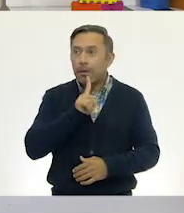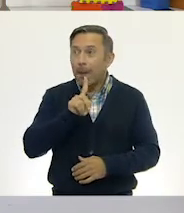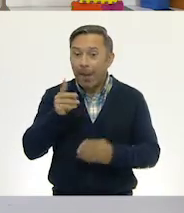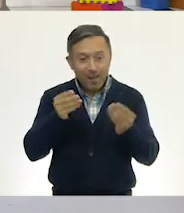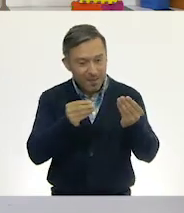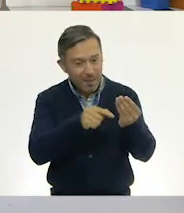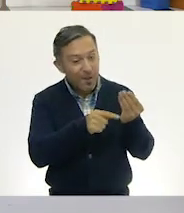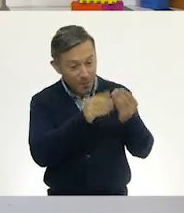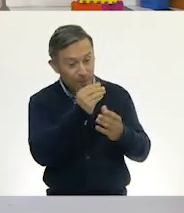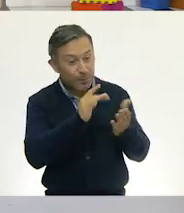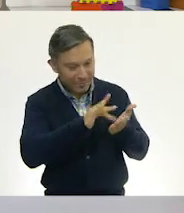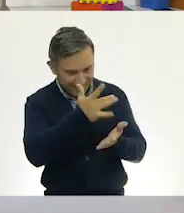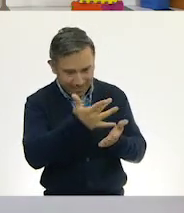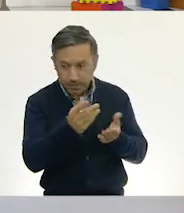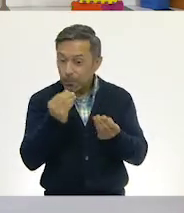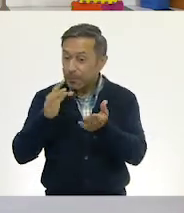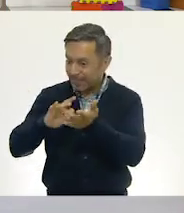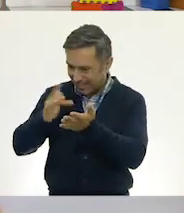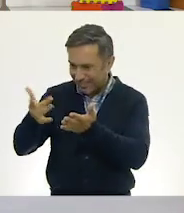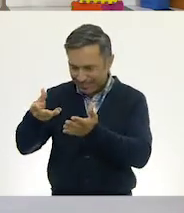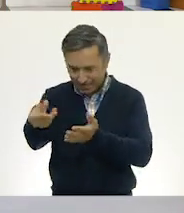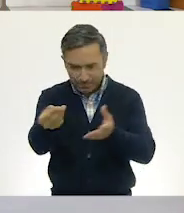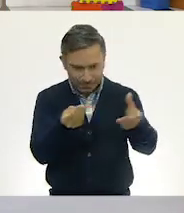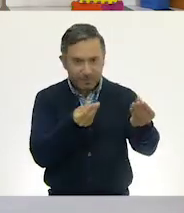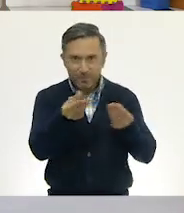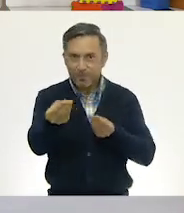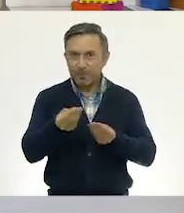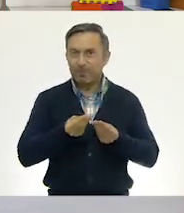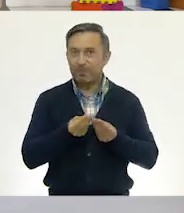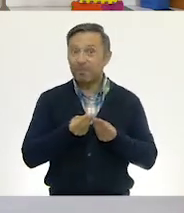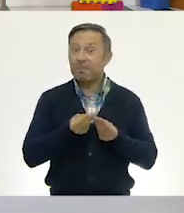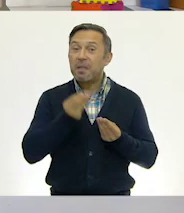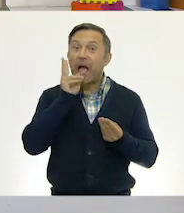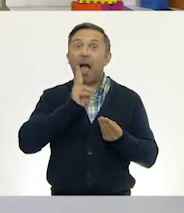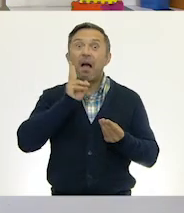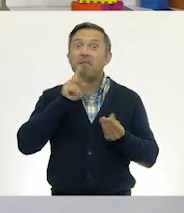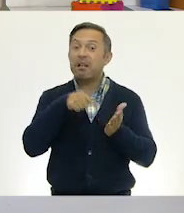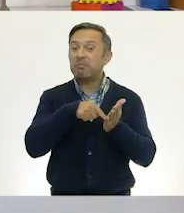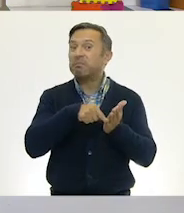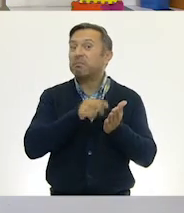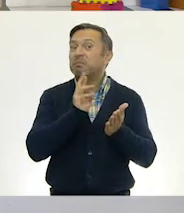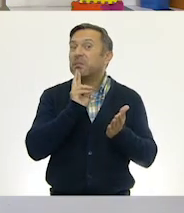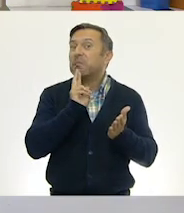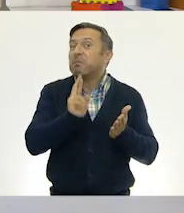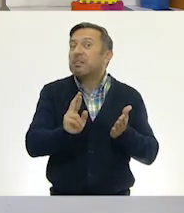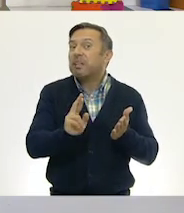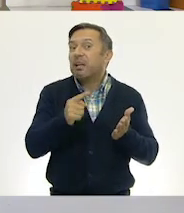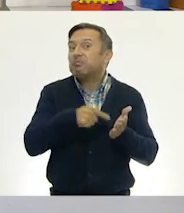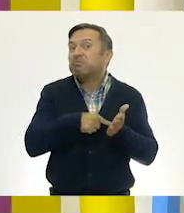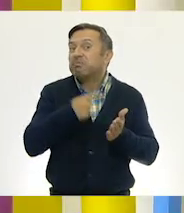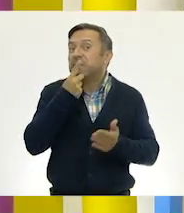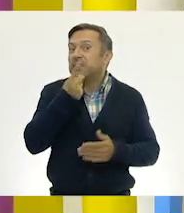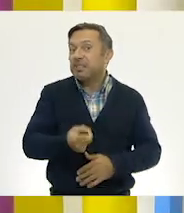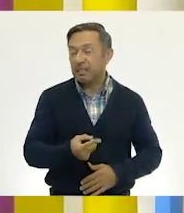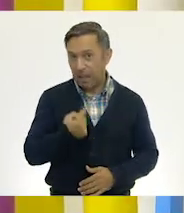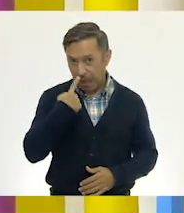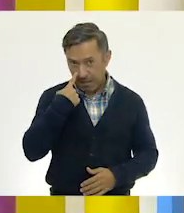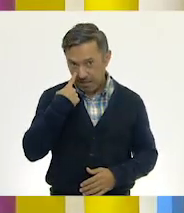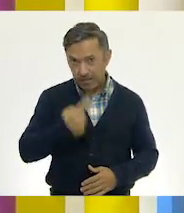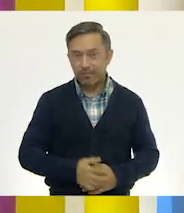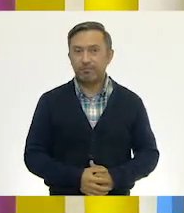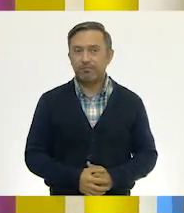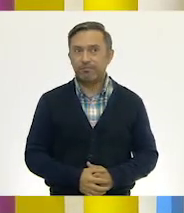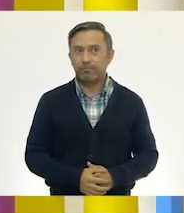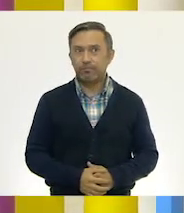respuestas? Muchas gracias. Vamos a ver qué nos dicen. Sí. Porque están muy,